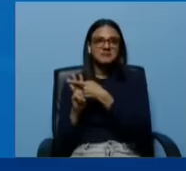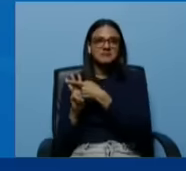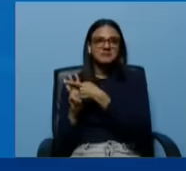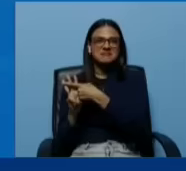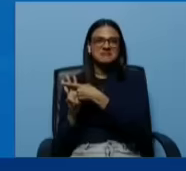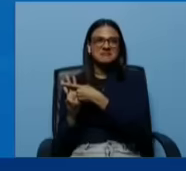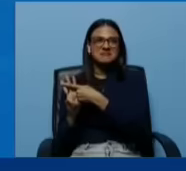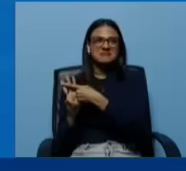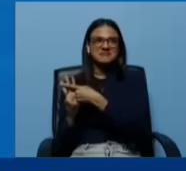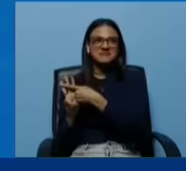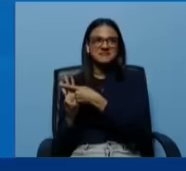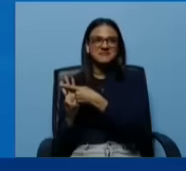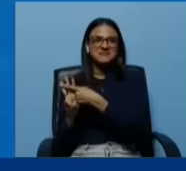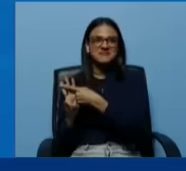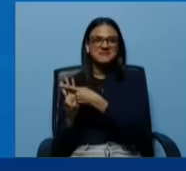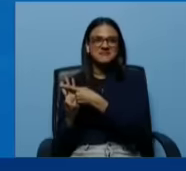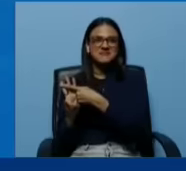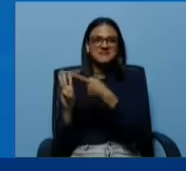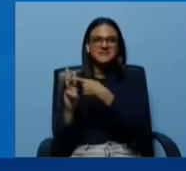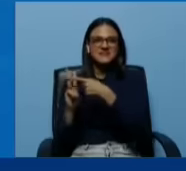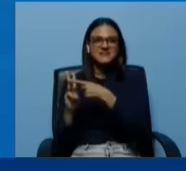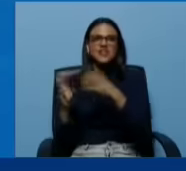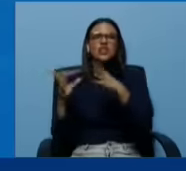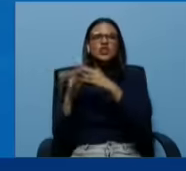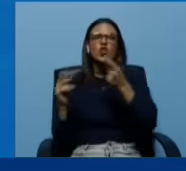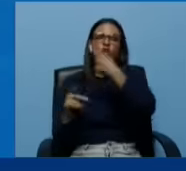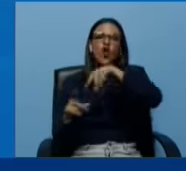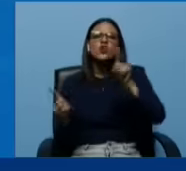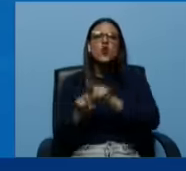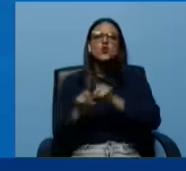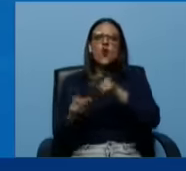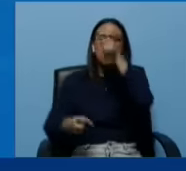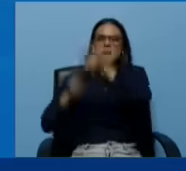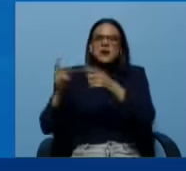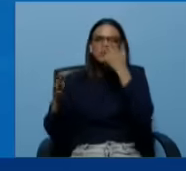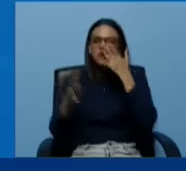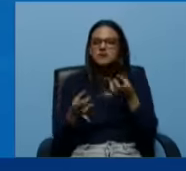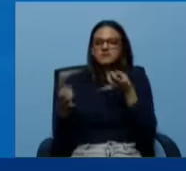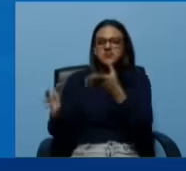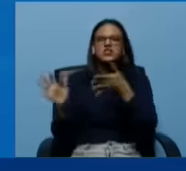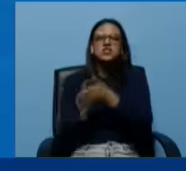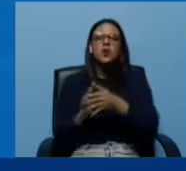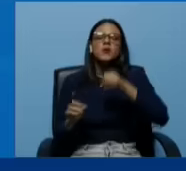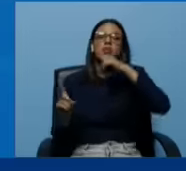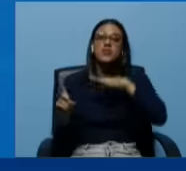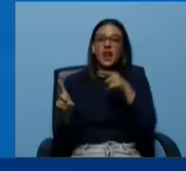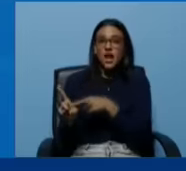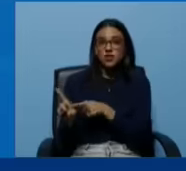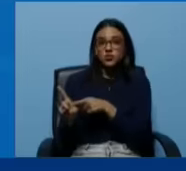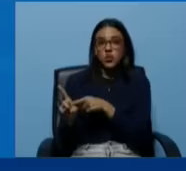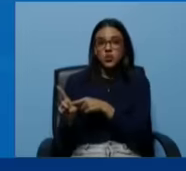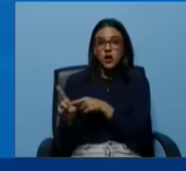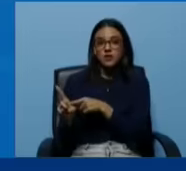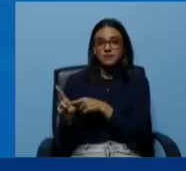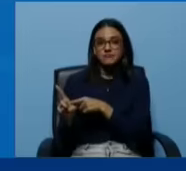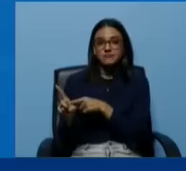llama, fracasado como el solo, pasará al basural de la historia. Y pare usted de hablar.